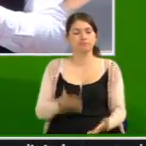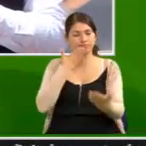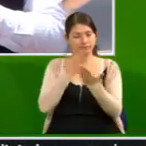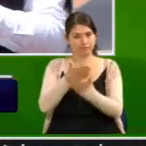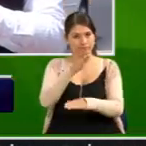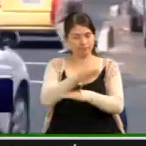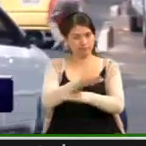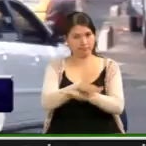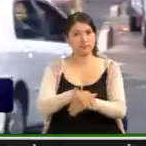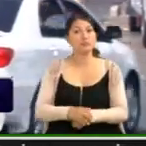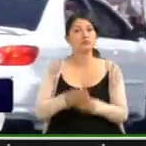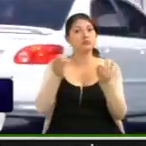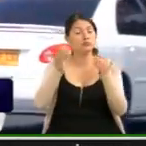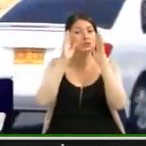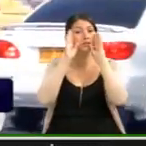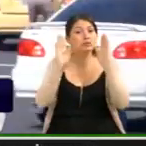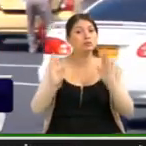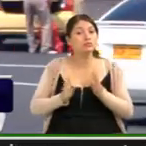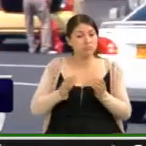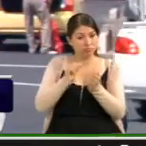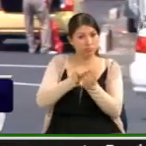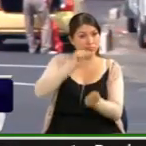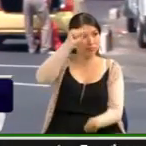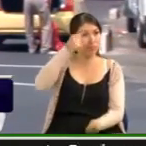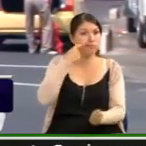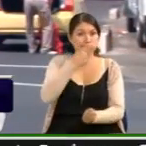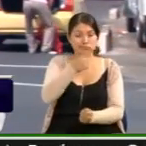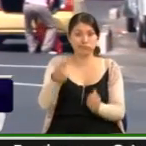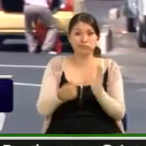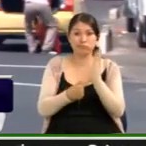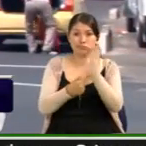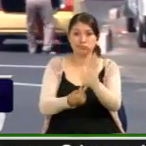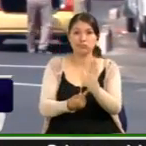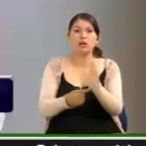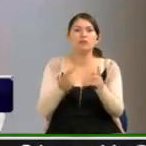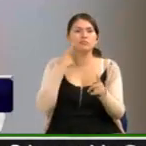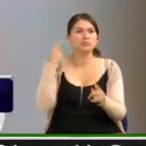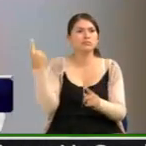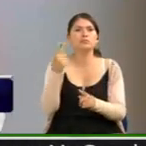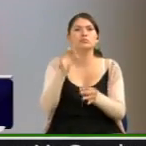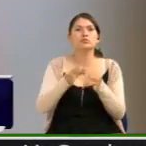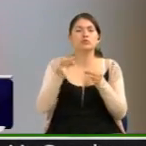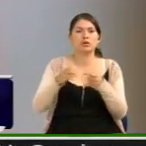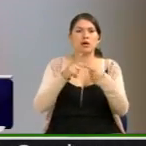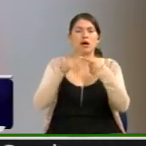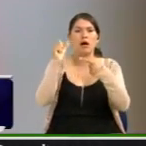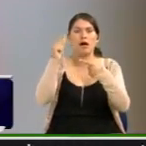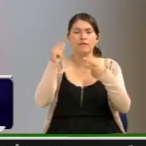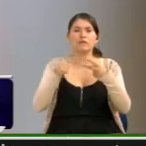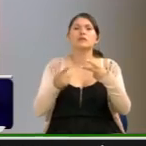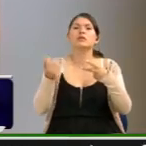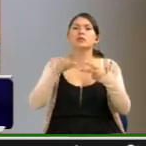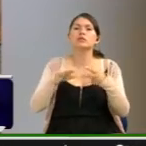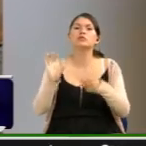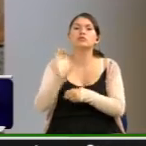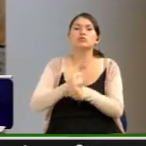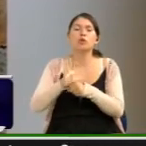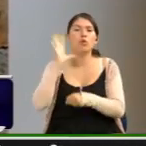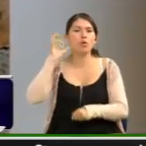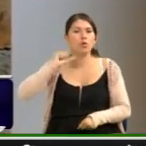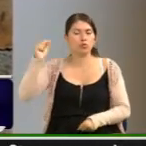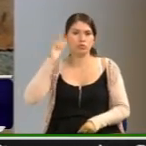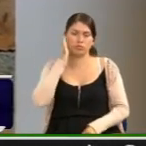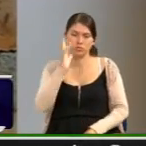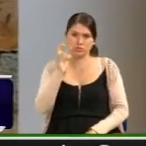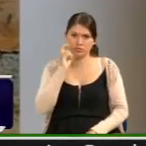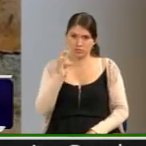Gracias y muy buenas tardes y mucha atención. Los panfletos que están viendo en pantalla están circulando en el municipio de Ábrego y también en la ciudad de Ocaña, en